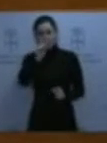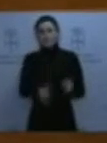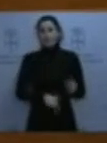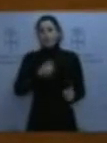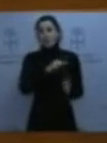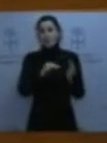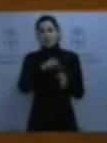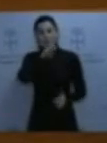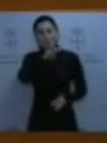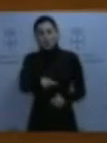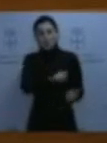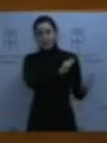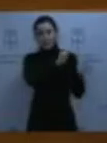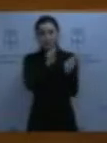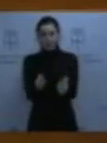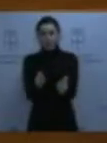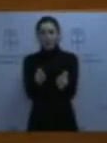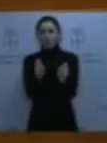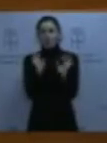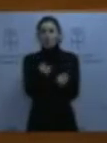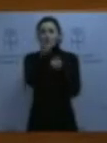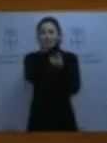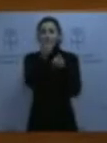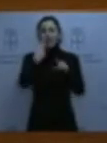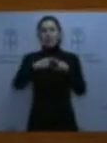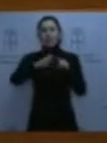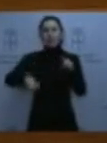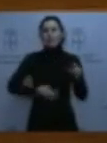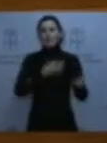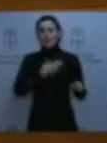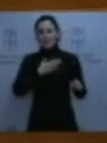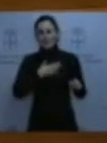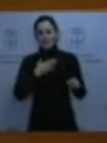2012, ha tardado en presentar su declaración de bienes 4 años, cuando